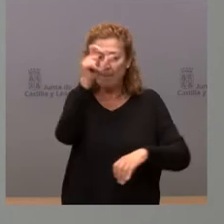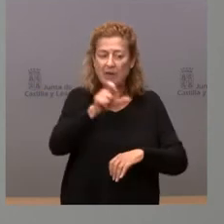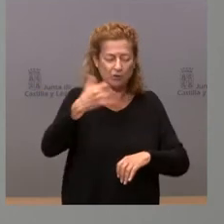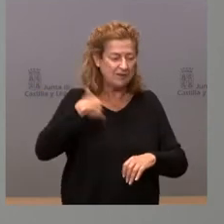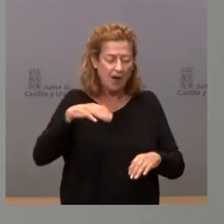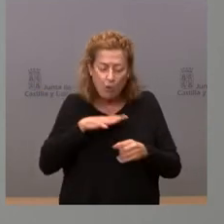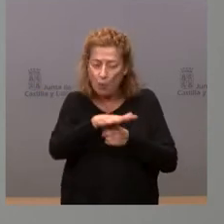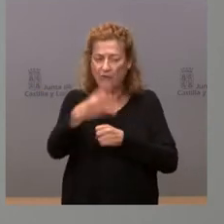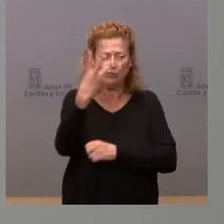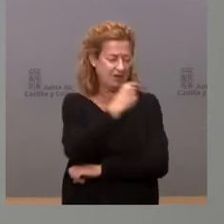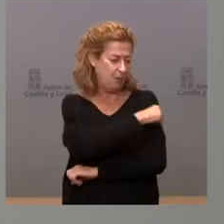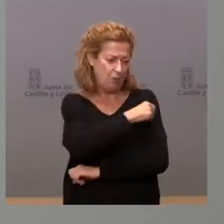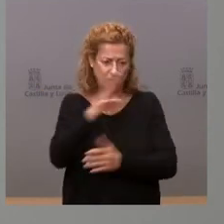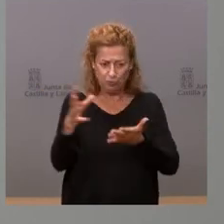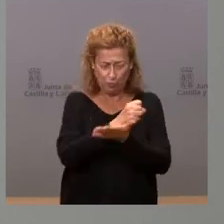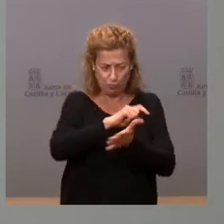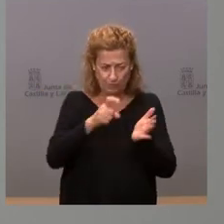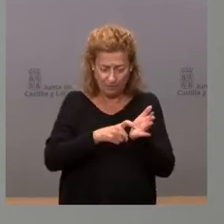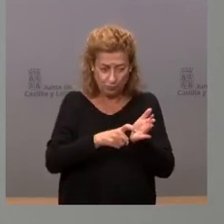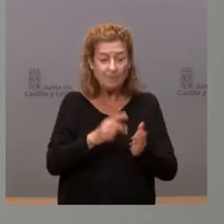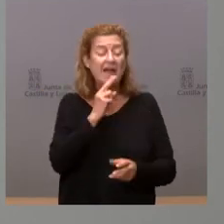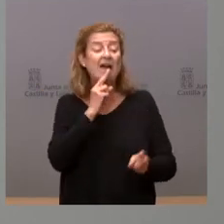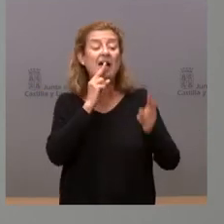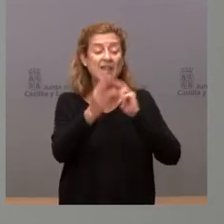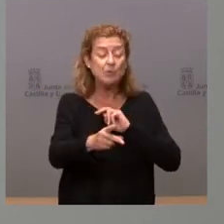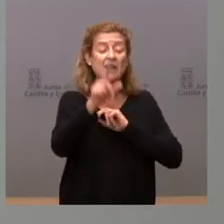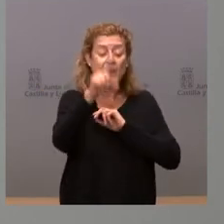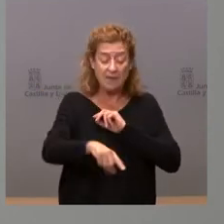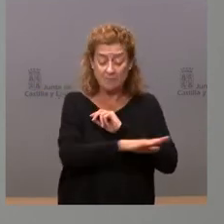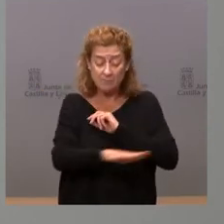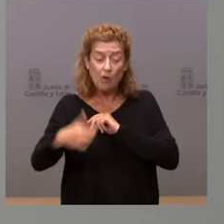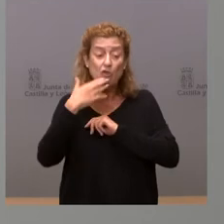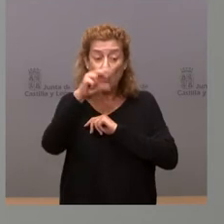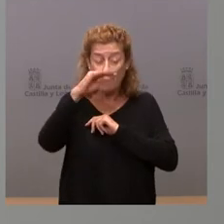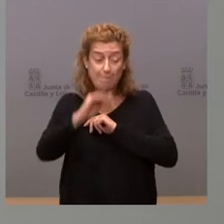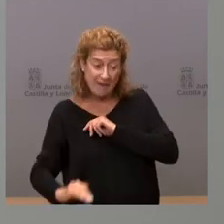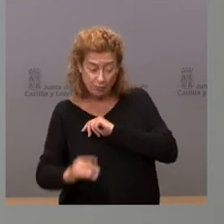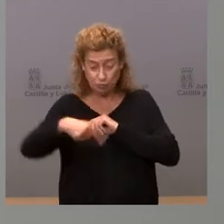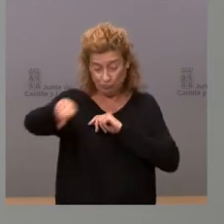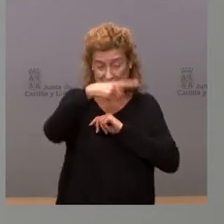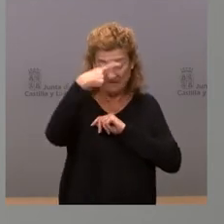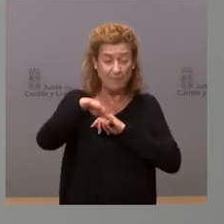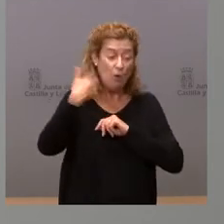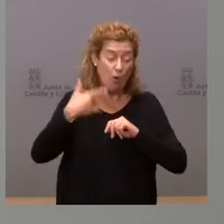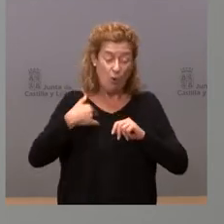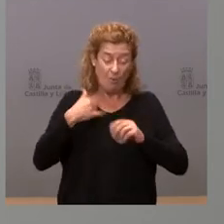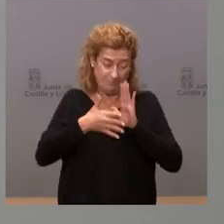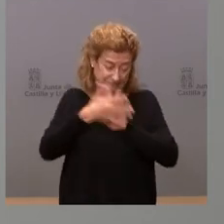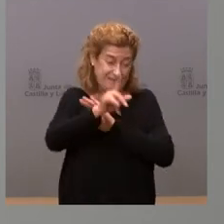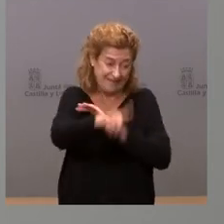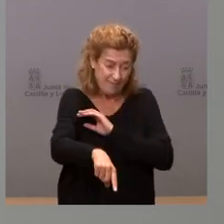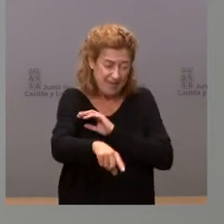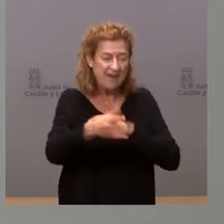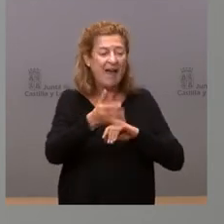con las tres dosis las respuestas también en menores de 12 años donde saben ustedes que luego lo comentaré un poquito más adelante tenemos